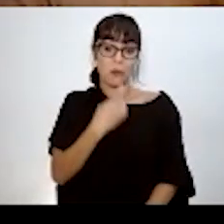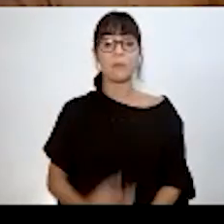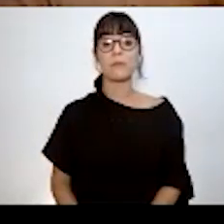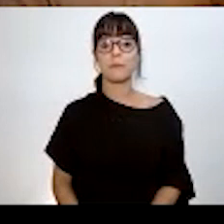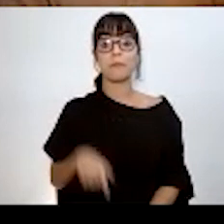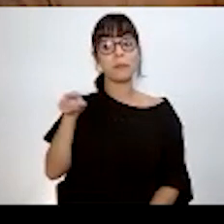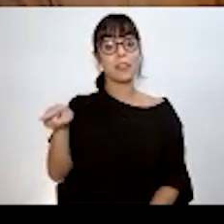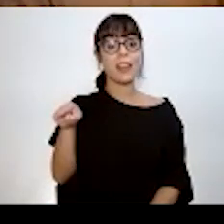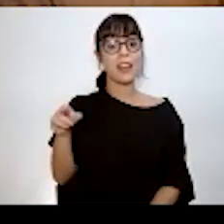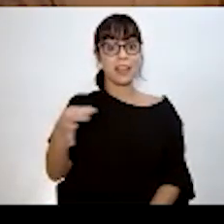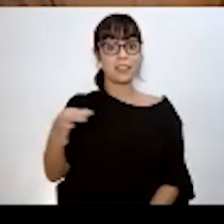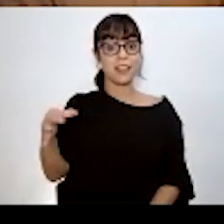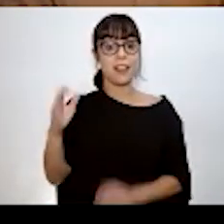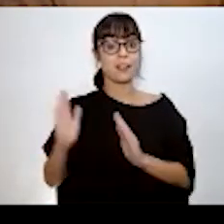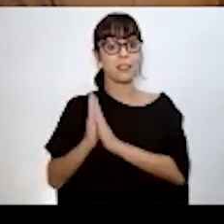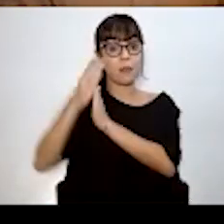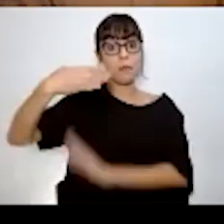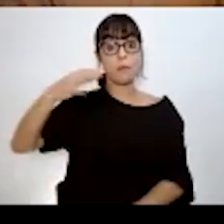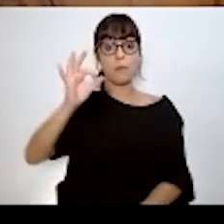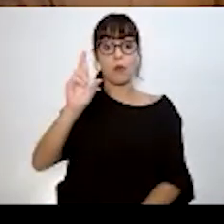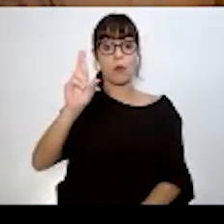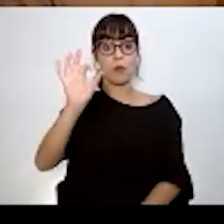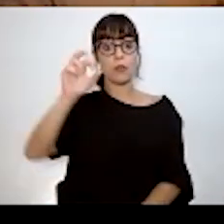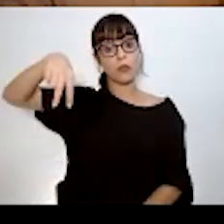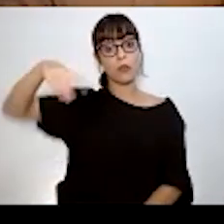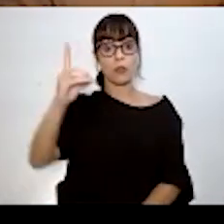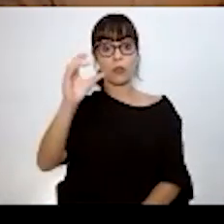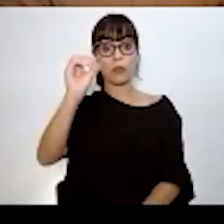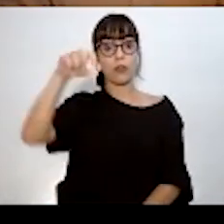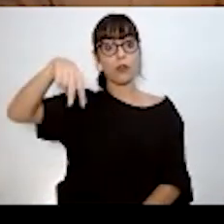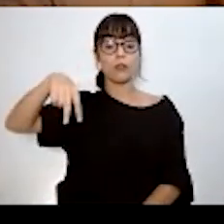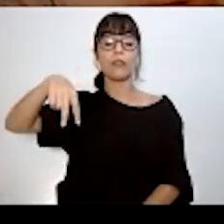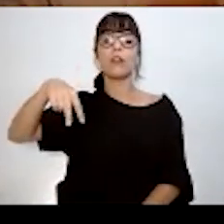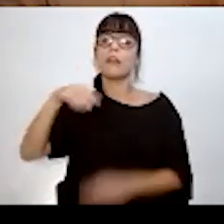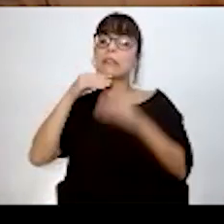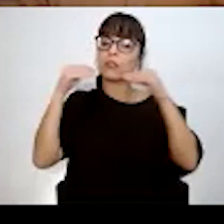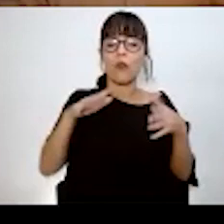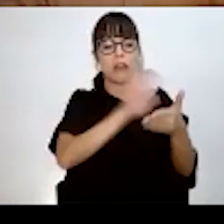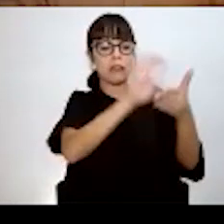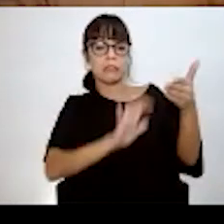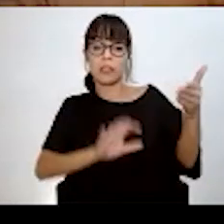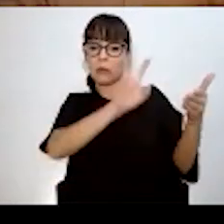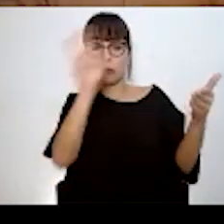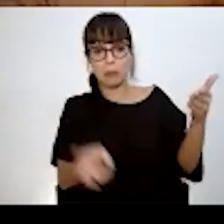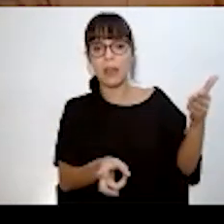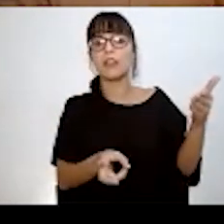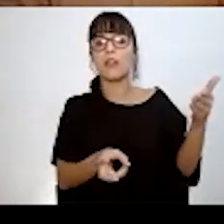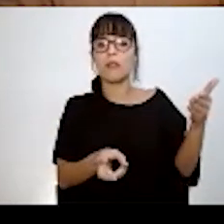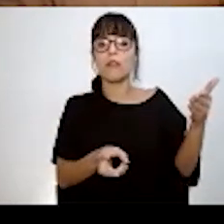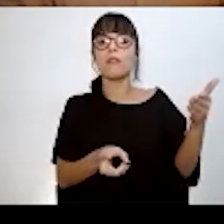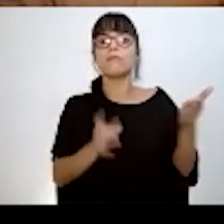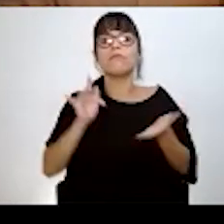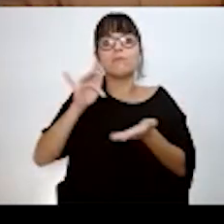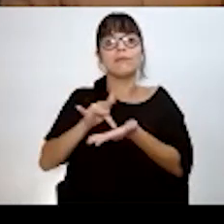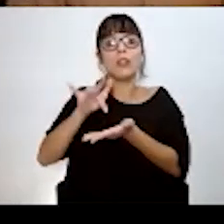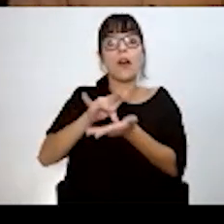saben, no solamente aparece hasta el siglo en diferentes relatos, en diferentes momentos de nuestra historia, sino que hubo